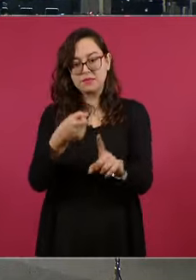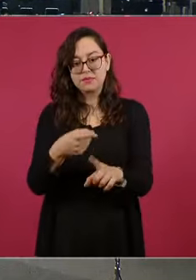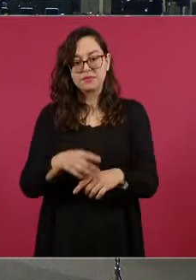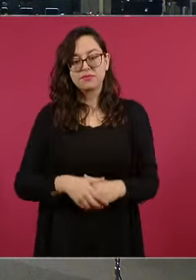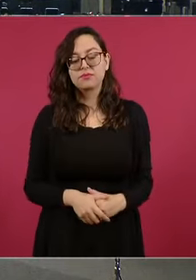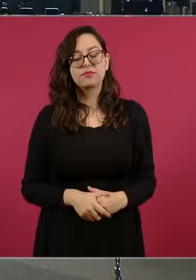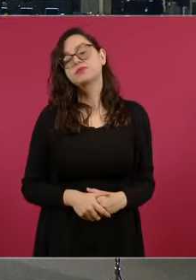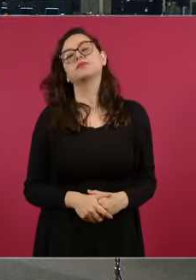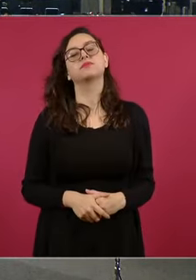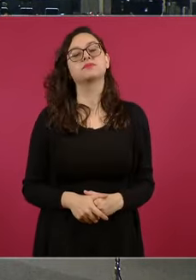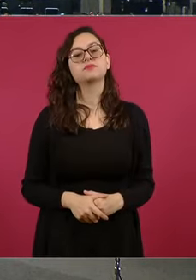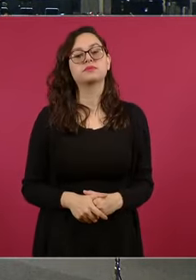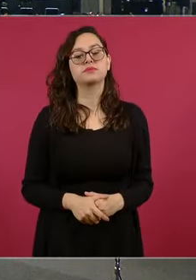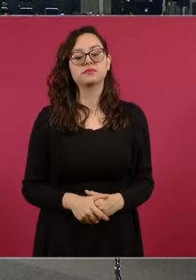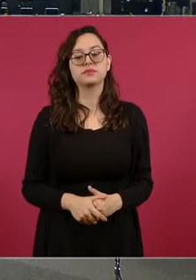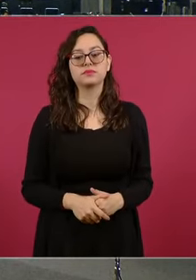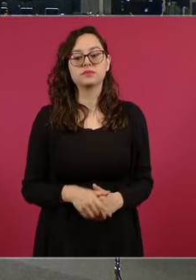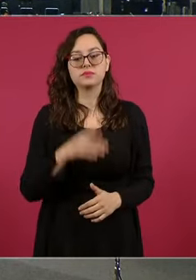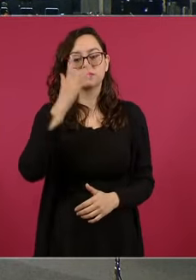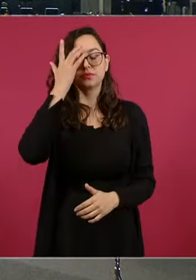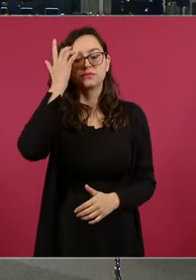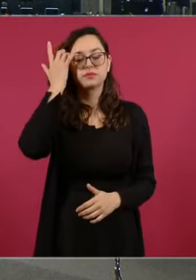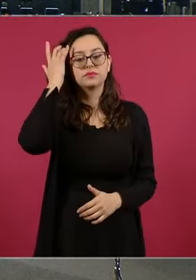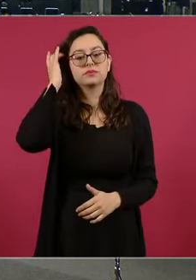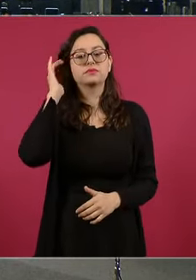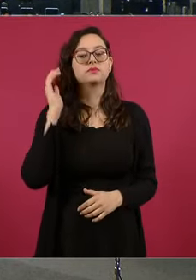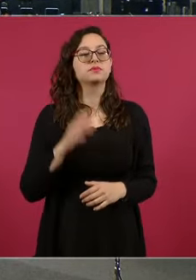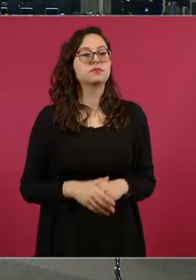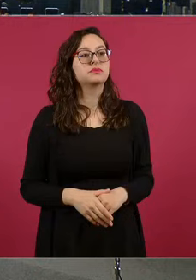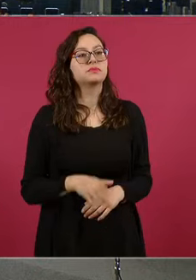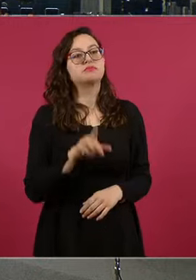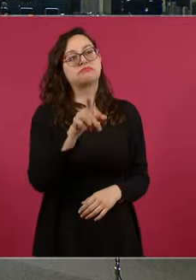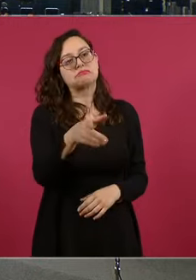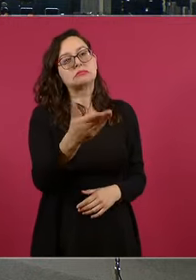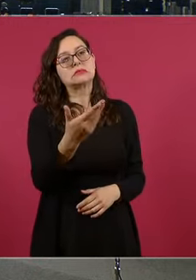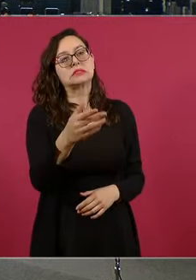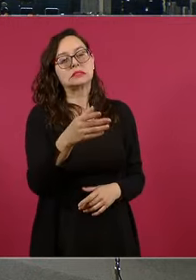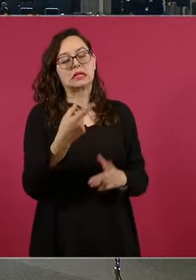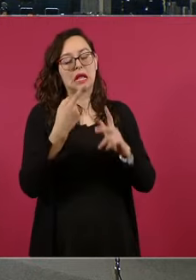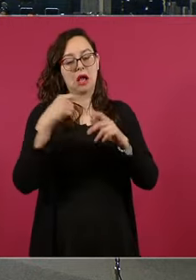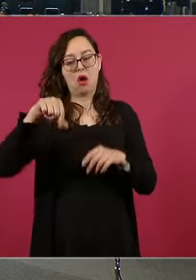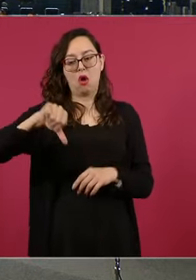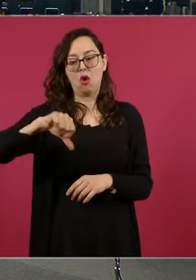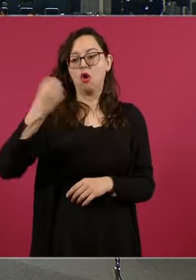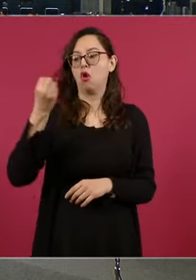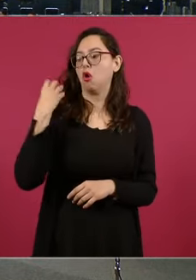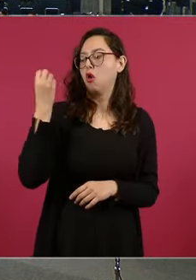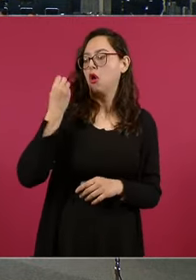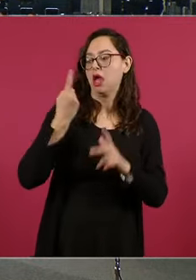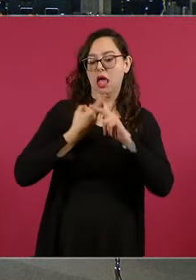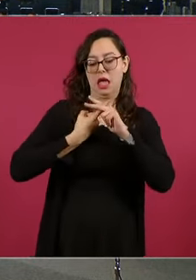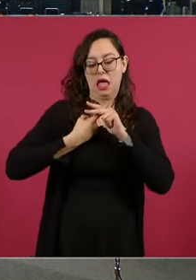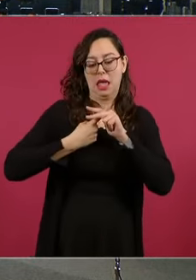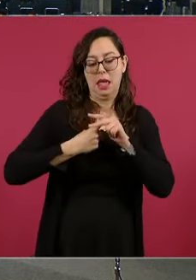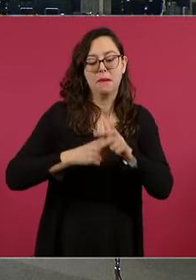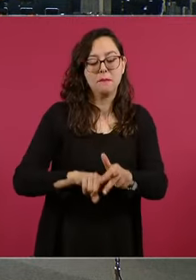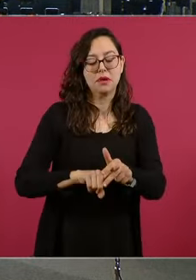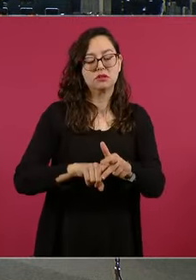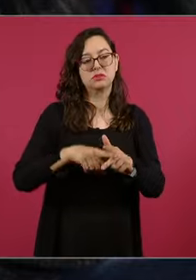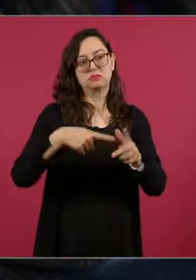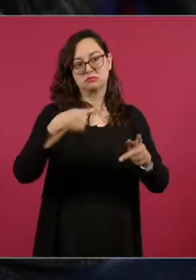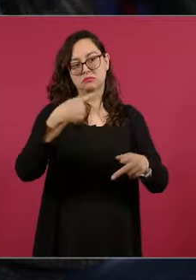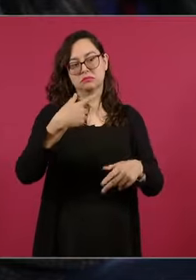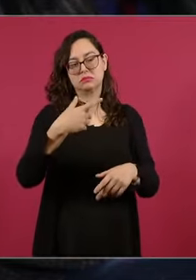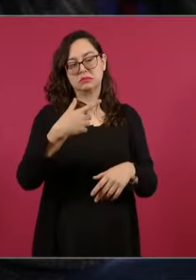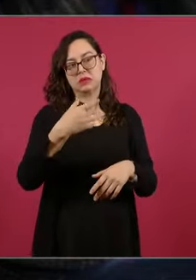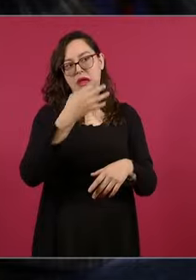Usted, iniciando, usted pidió cooperación para que no tocáramos temas que no debamos por la veda electoral, pero ¿el INE ya le dio algún adelanto de lo que